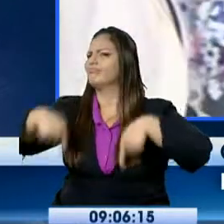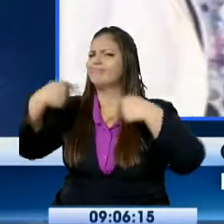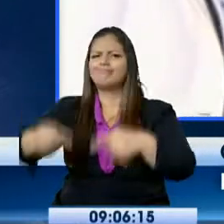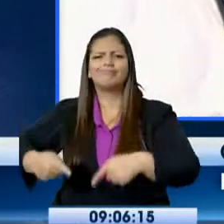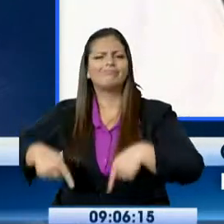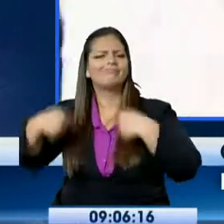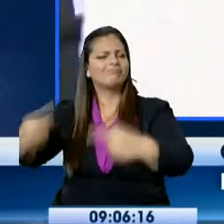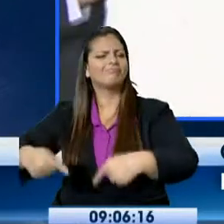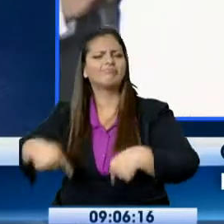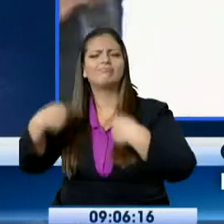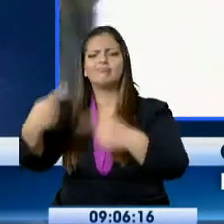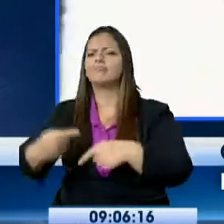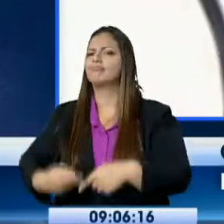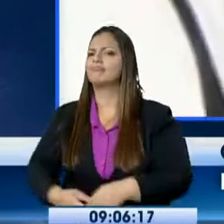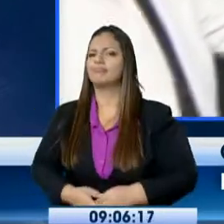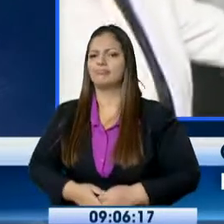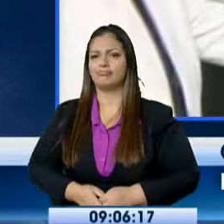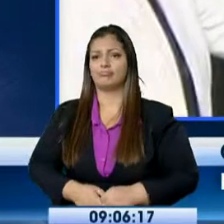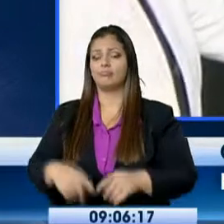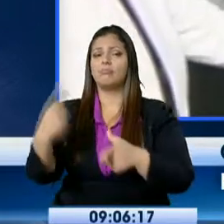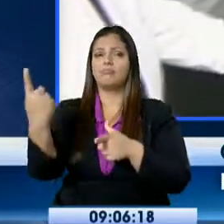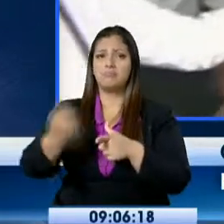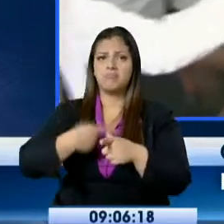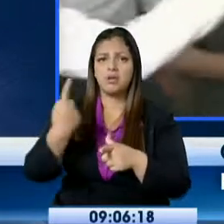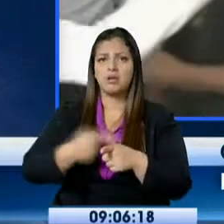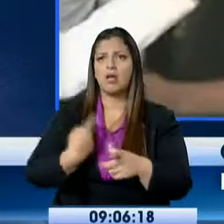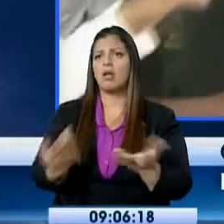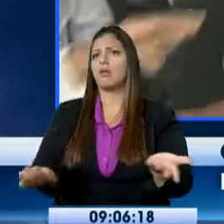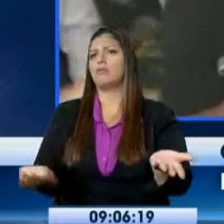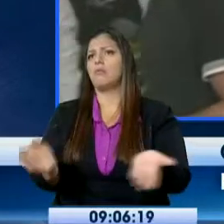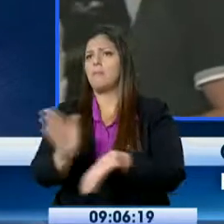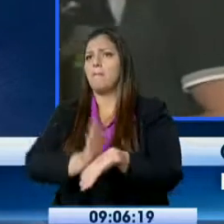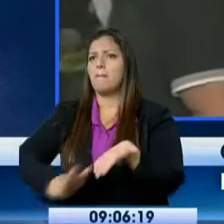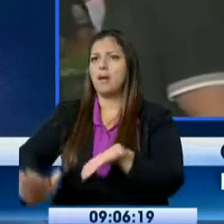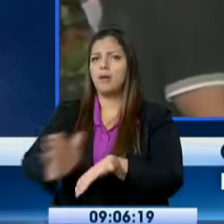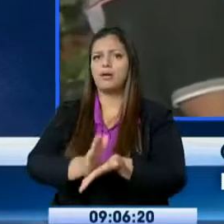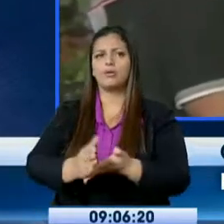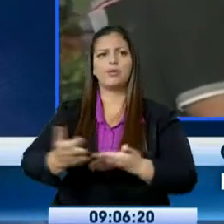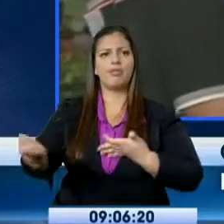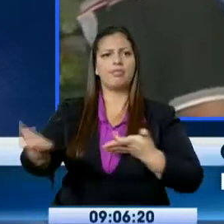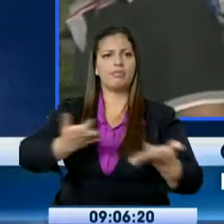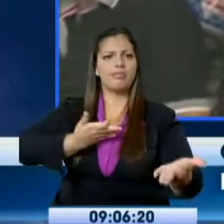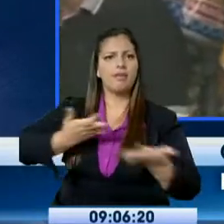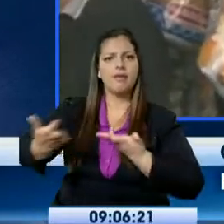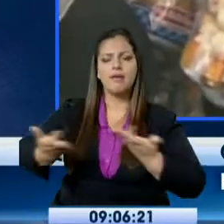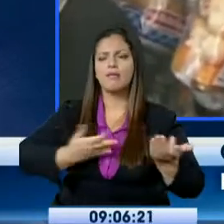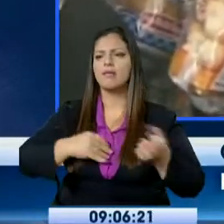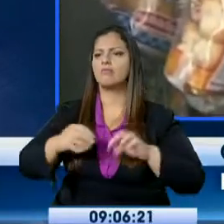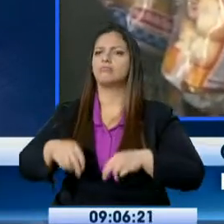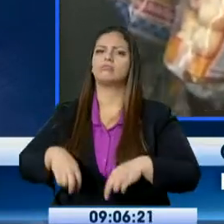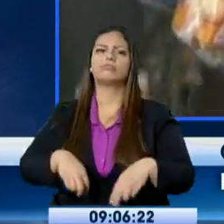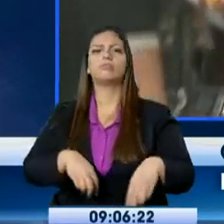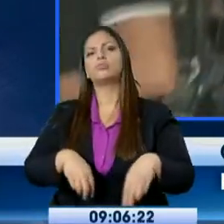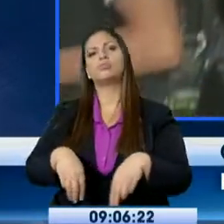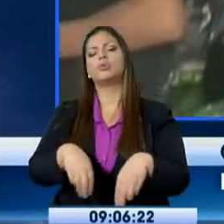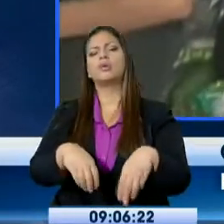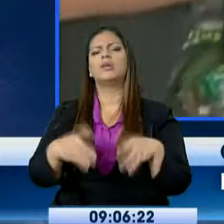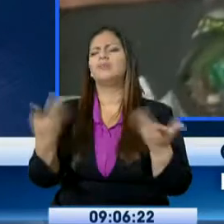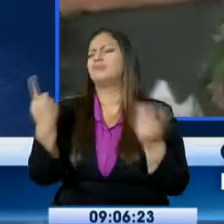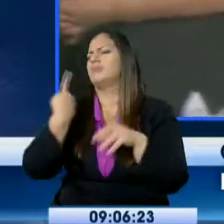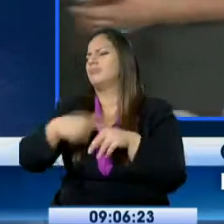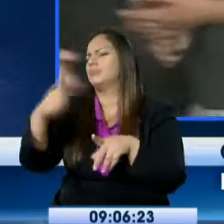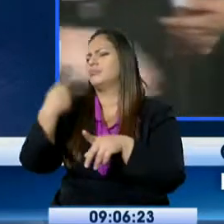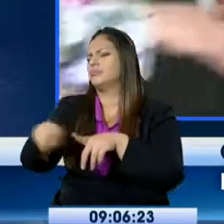los mercados y no solamente es entrada de los mercados están visitando lo más claro las tiendas los mini marcas y todo eso